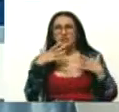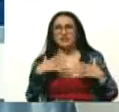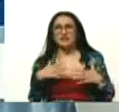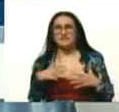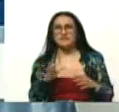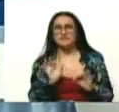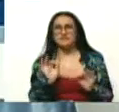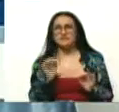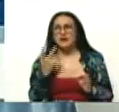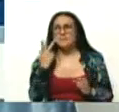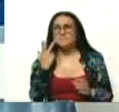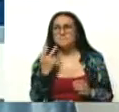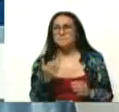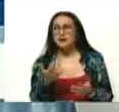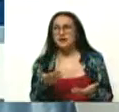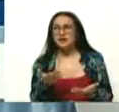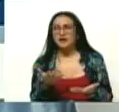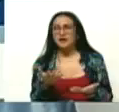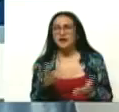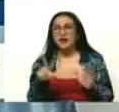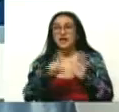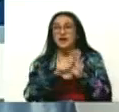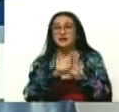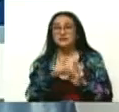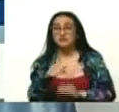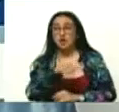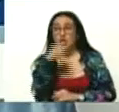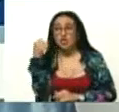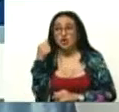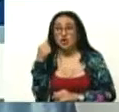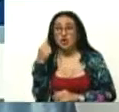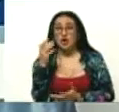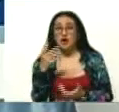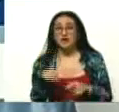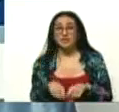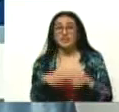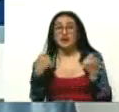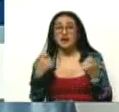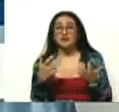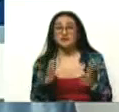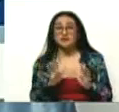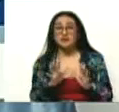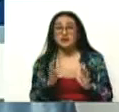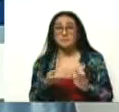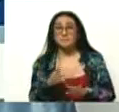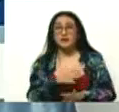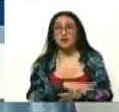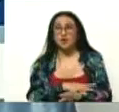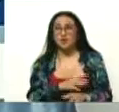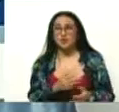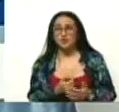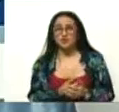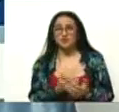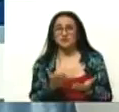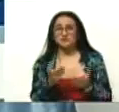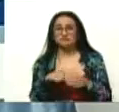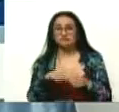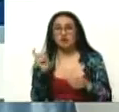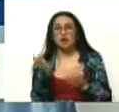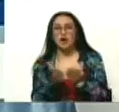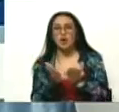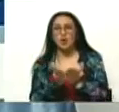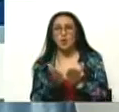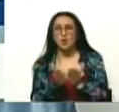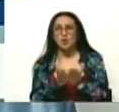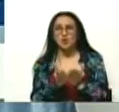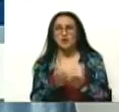para la legalización de la droga, que termina destruyendo la familia, produciendo deserción escolar, que